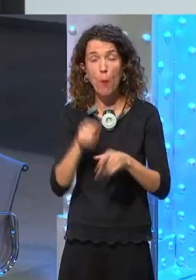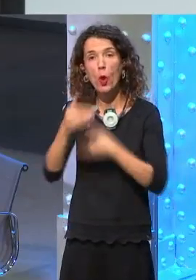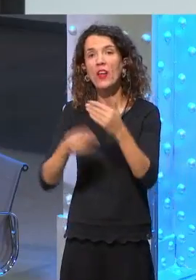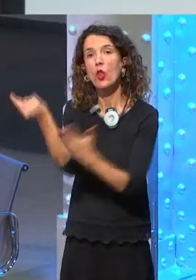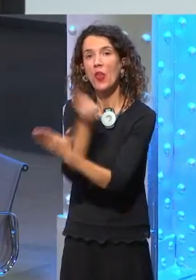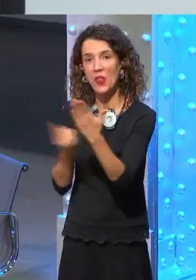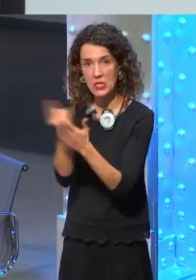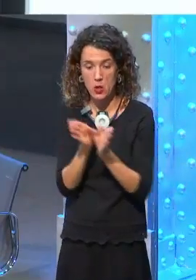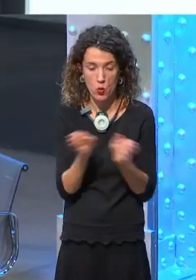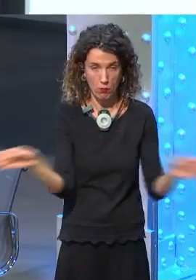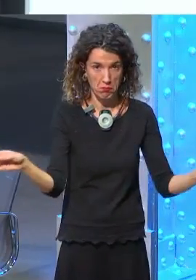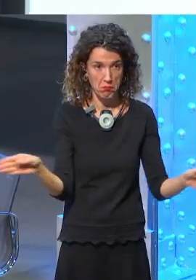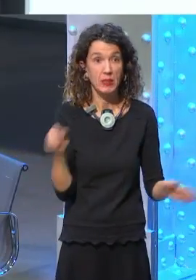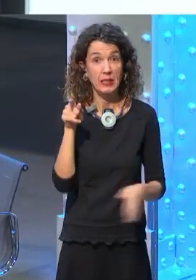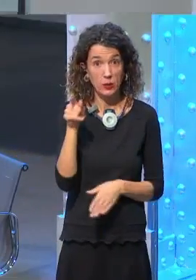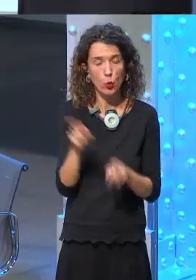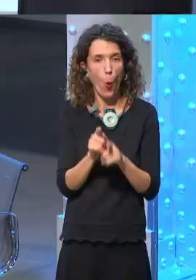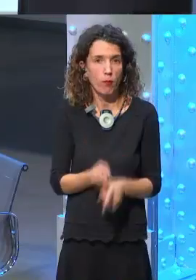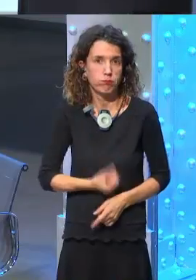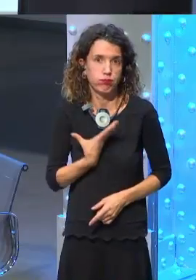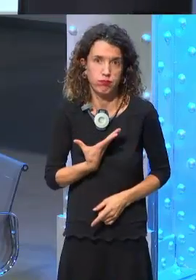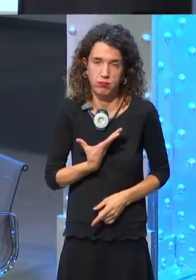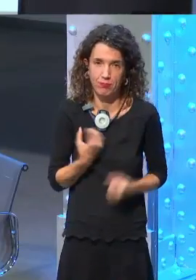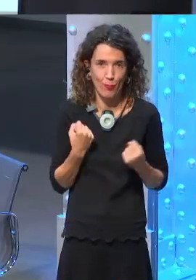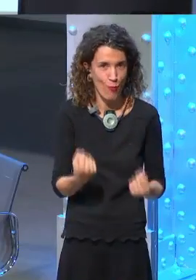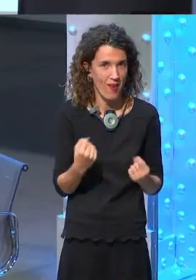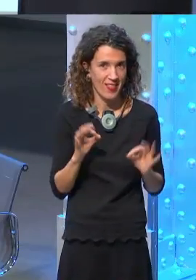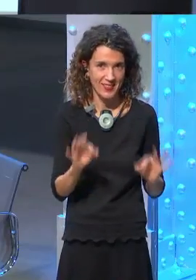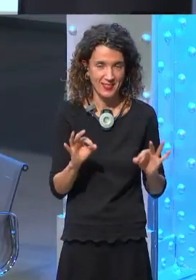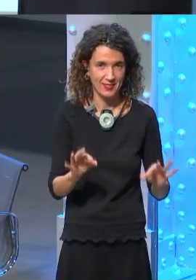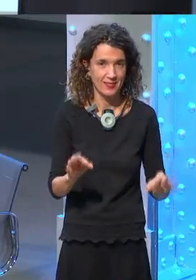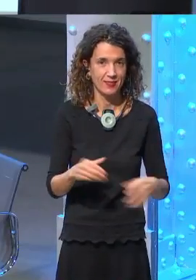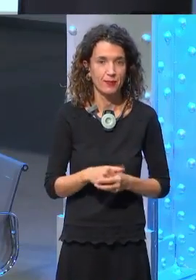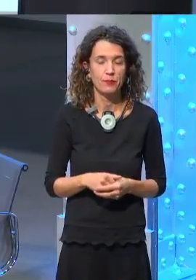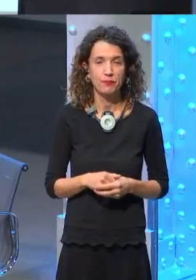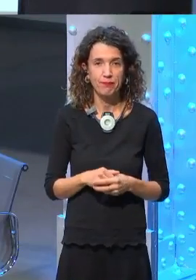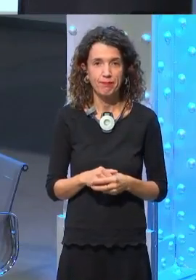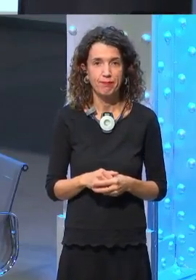diseño. Y esto es una pasión que tenemos.